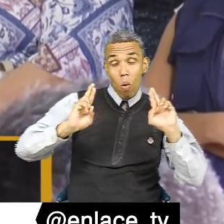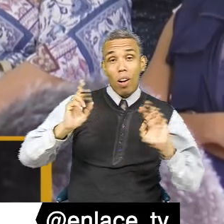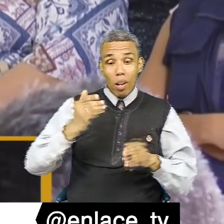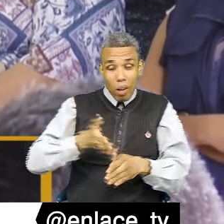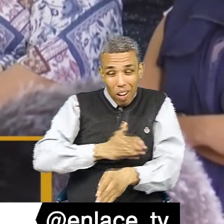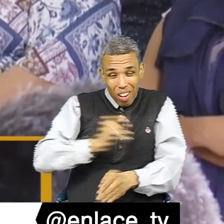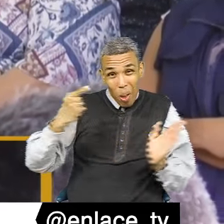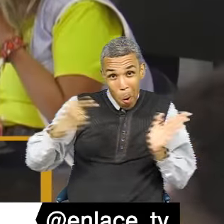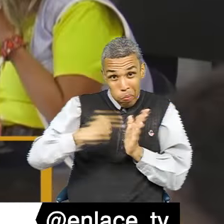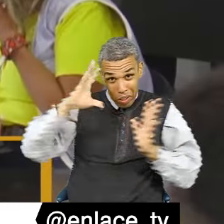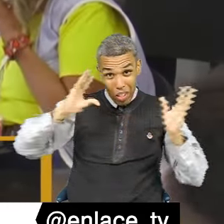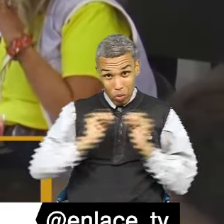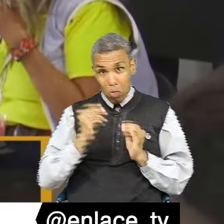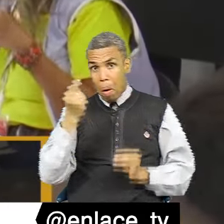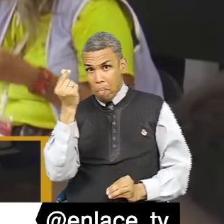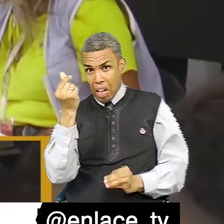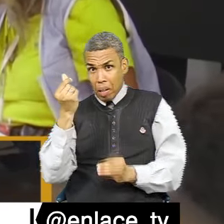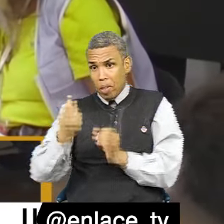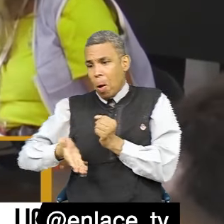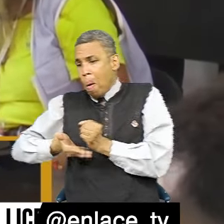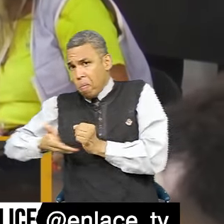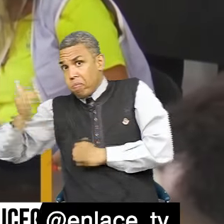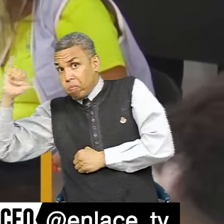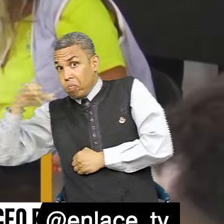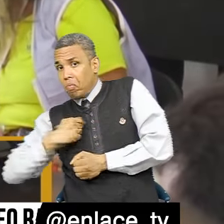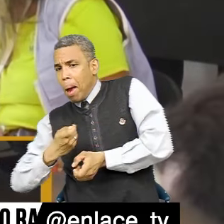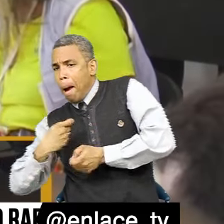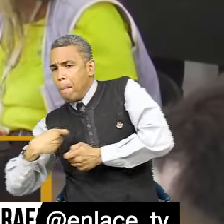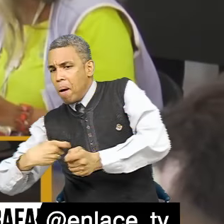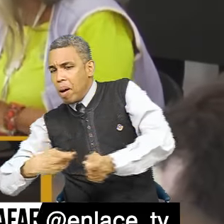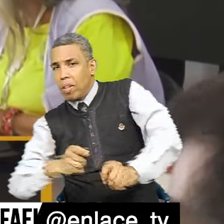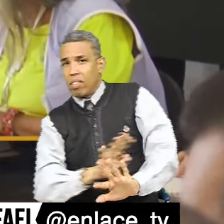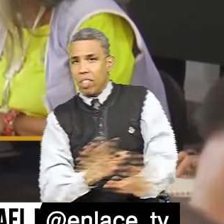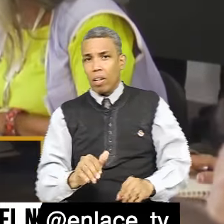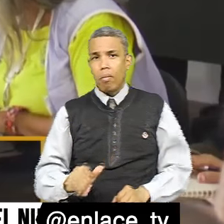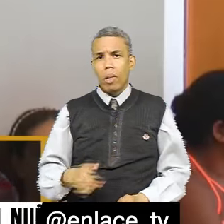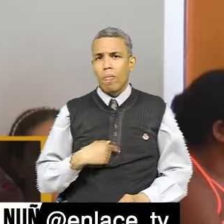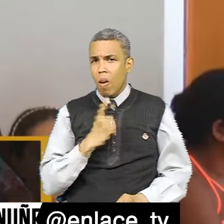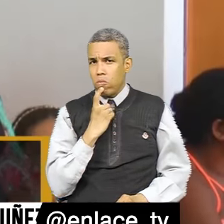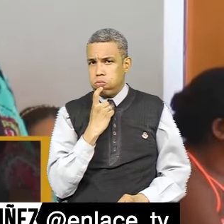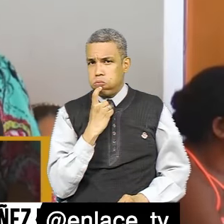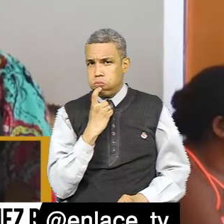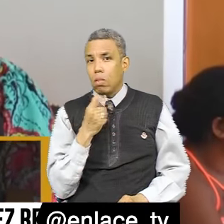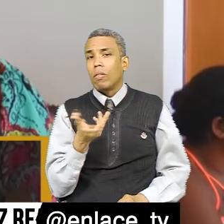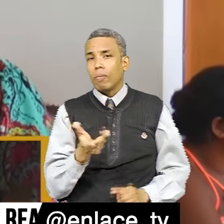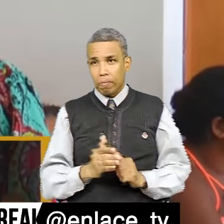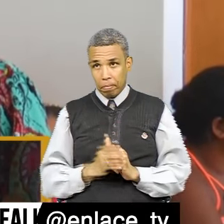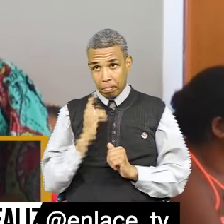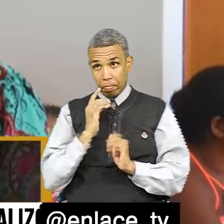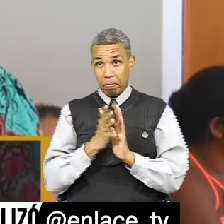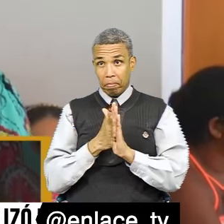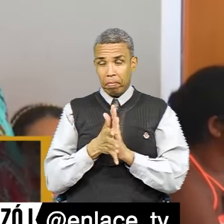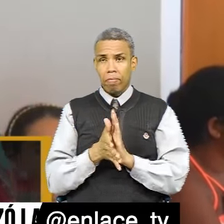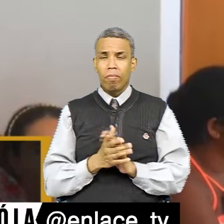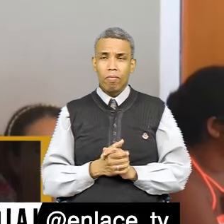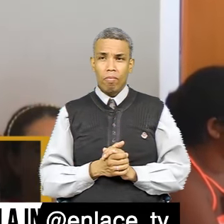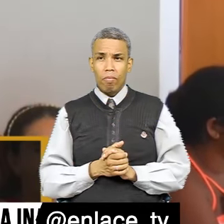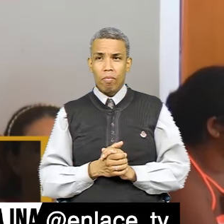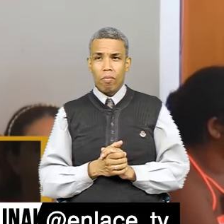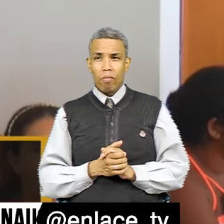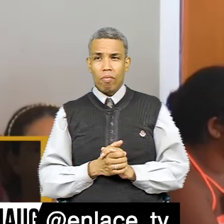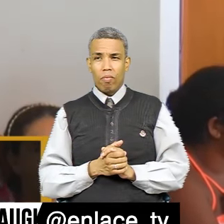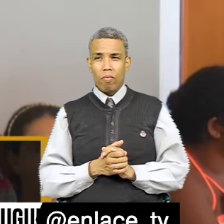ven vinculados recursos que les corresponde y no les son entregados. Para las observaciones que nosotros tenemos es que no hay unos rublos específicos para los